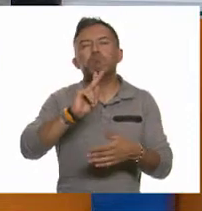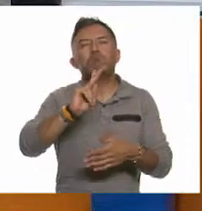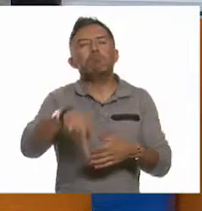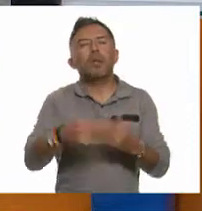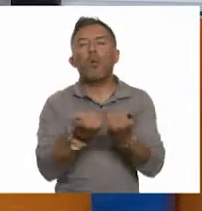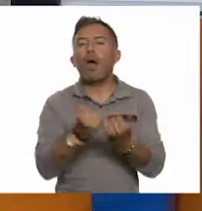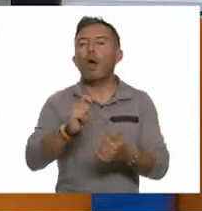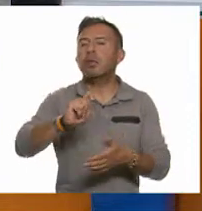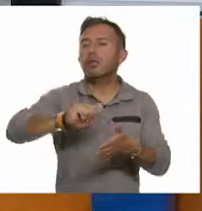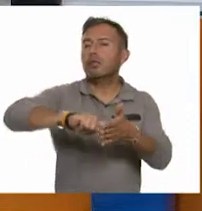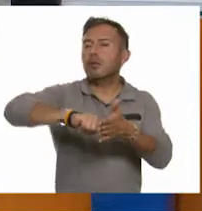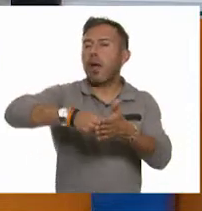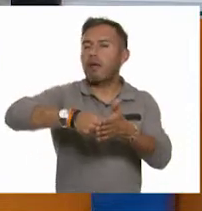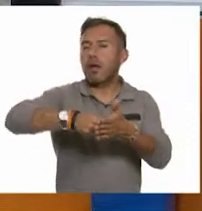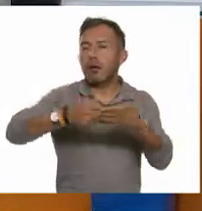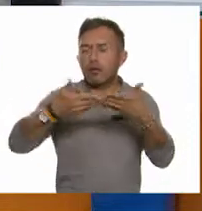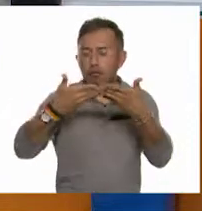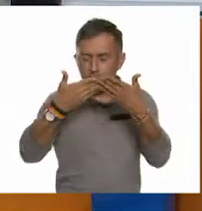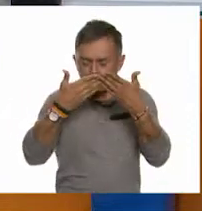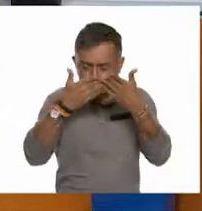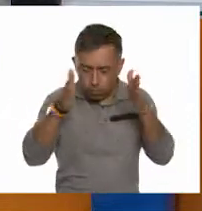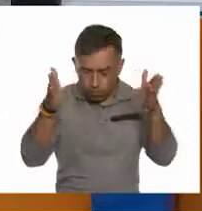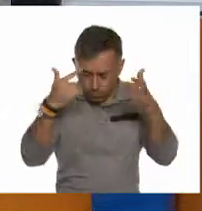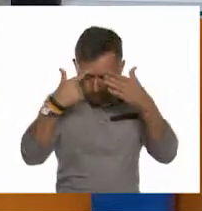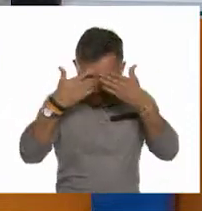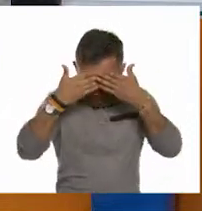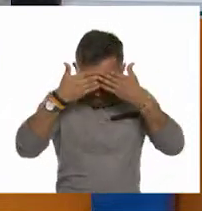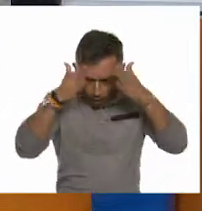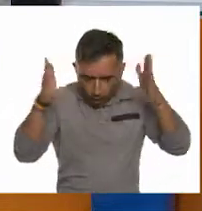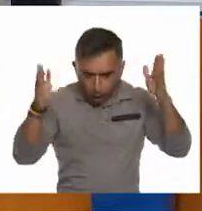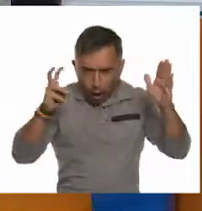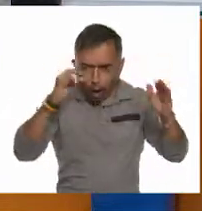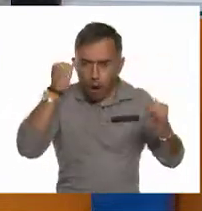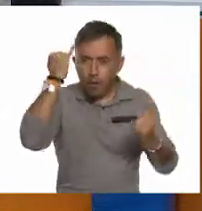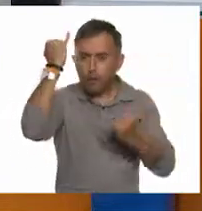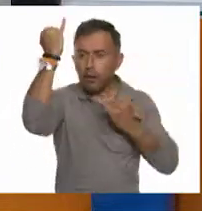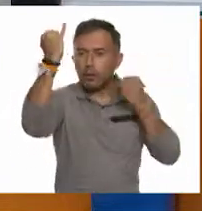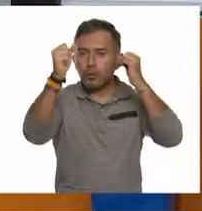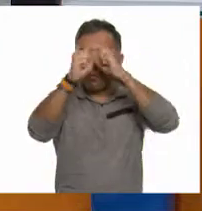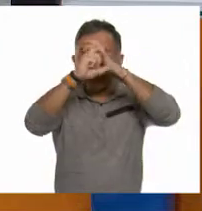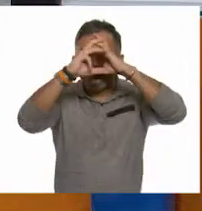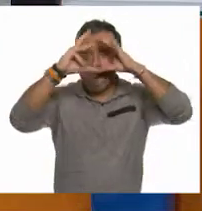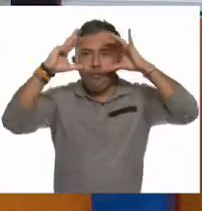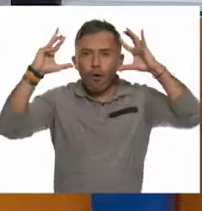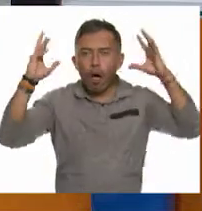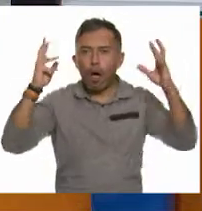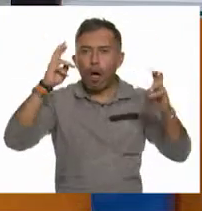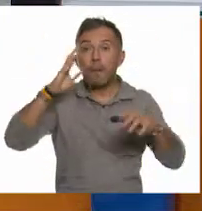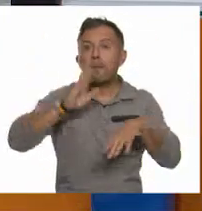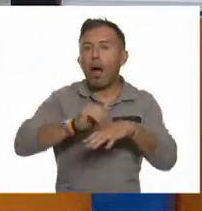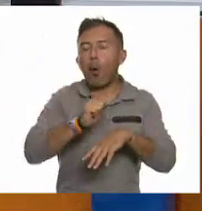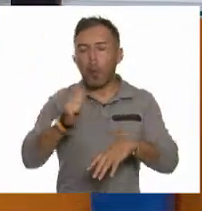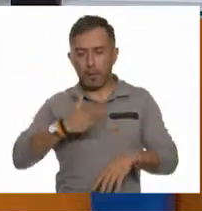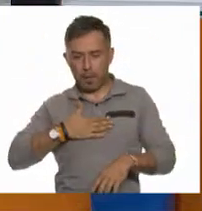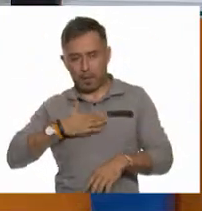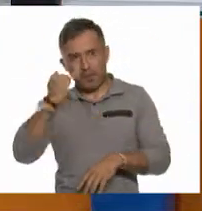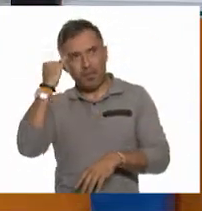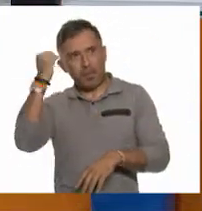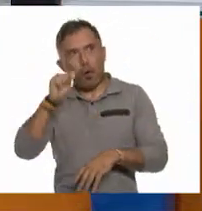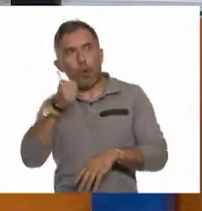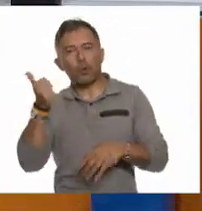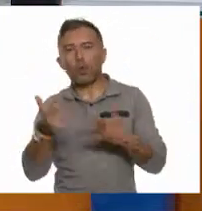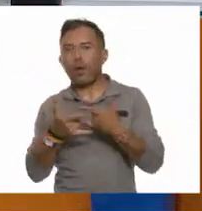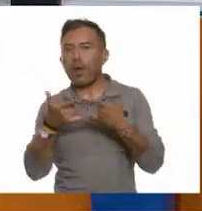para abrir nuestra imaginación, Cierto. para motivarla, para poder crear también nosotros cuentos, ¿no? O sea,